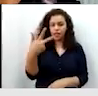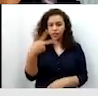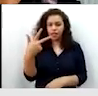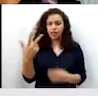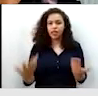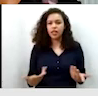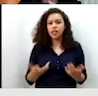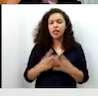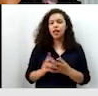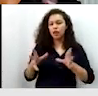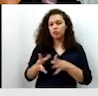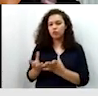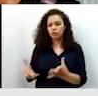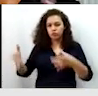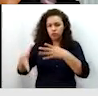en bidones.